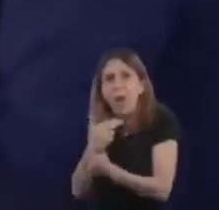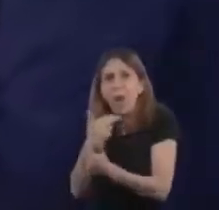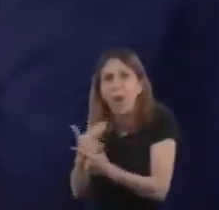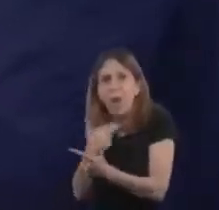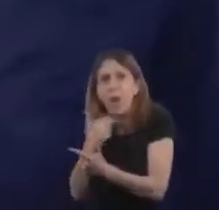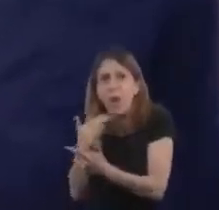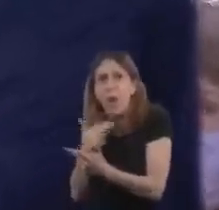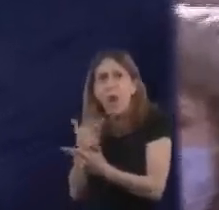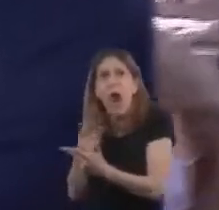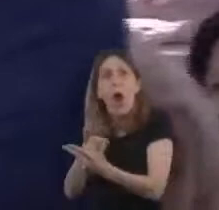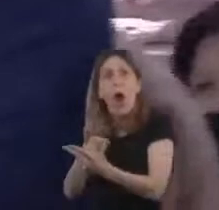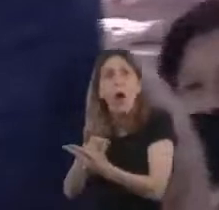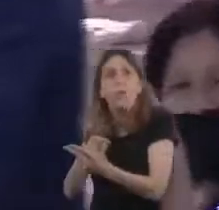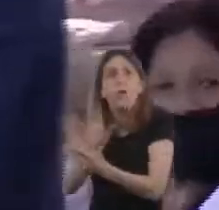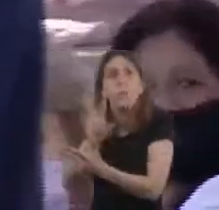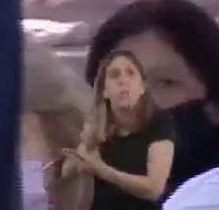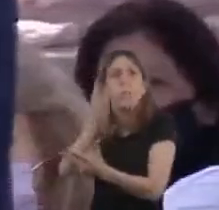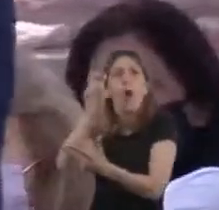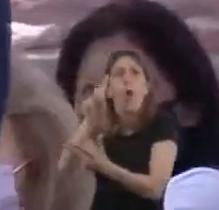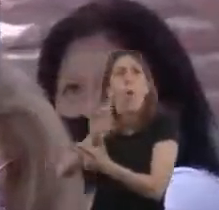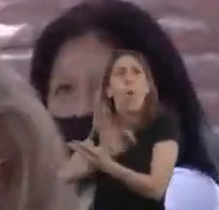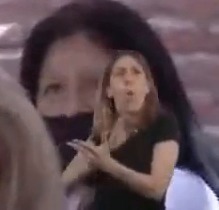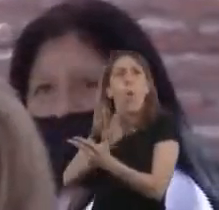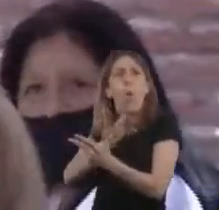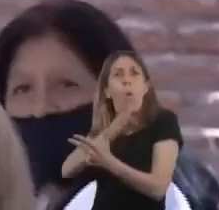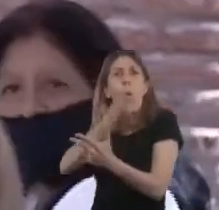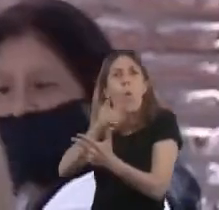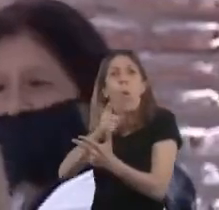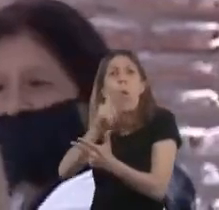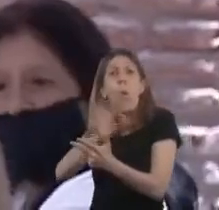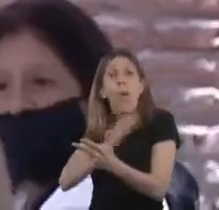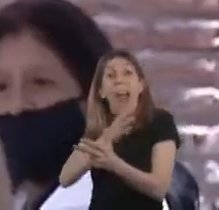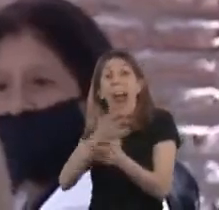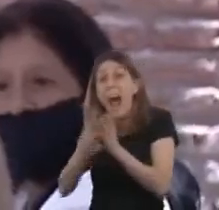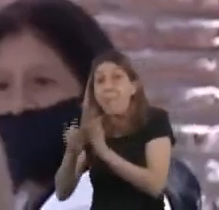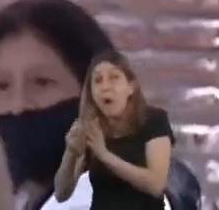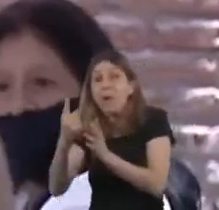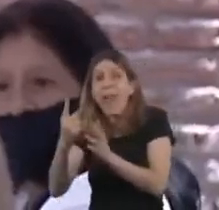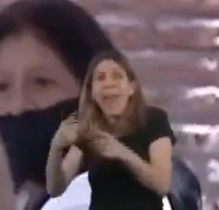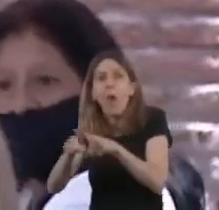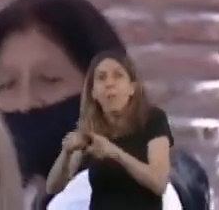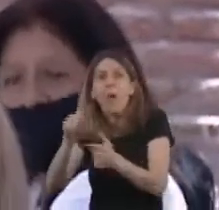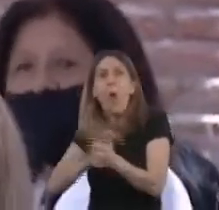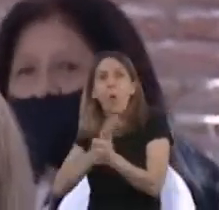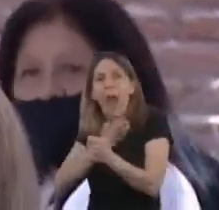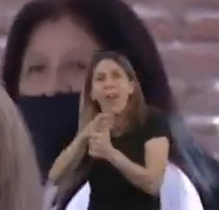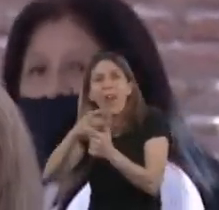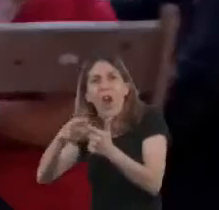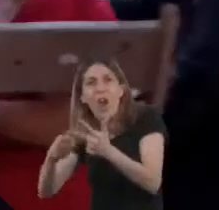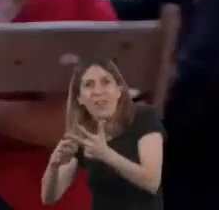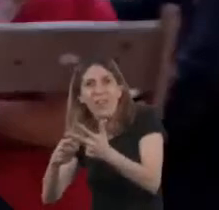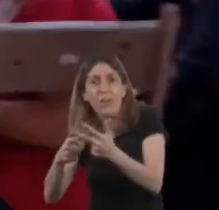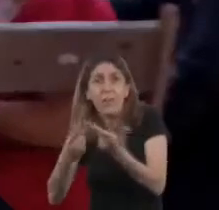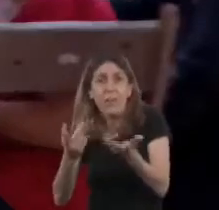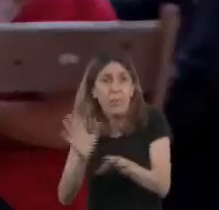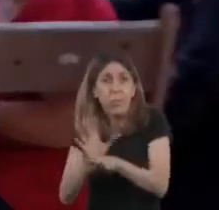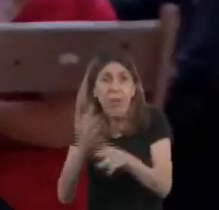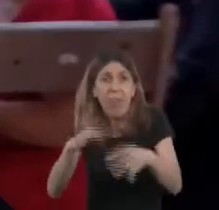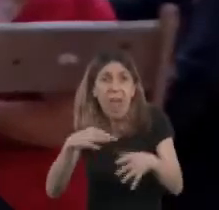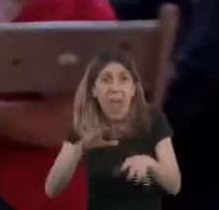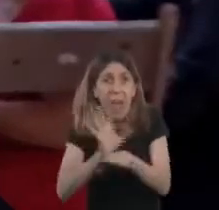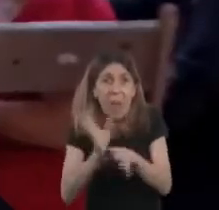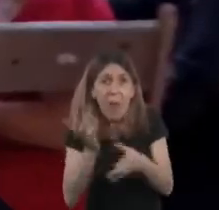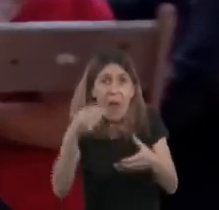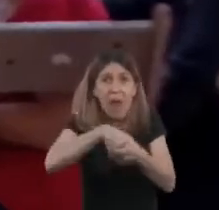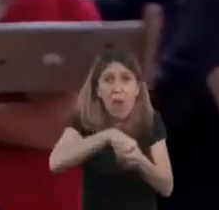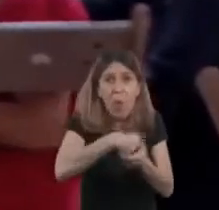aporte, esperamos que se convierta definitivamente en un reconocimiento amplio del servicio de cuidados, porque